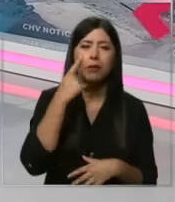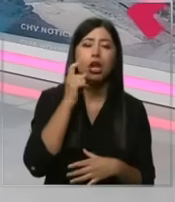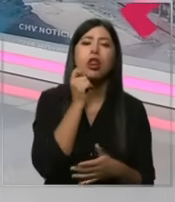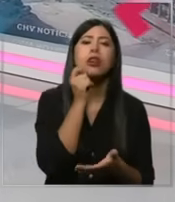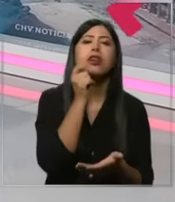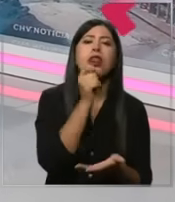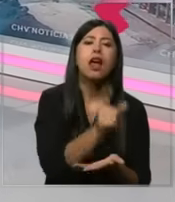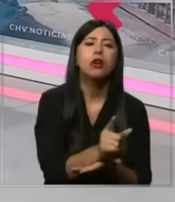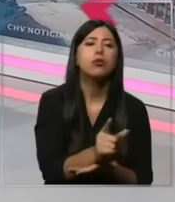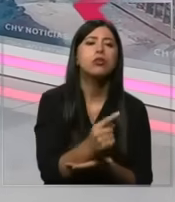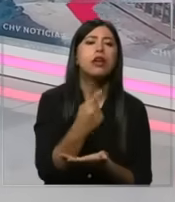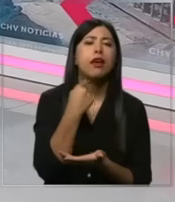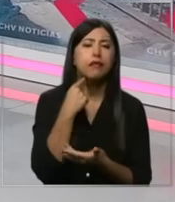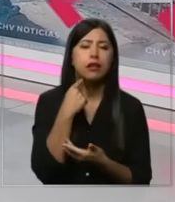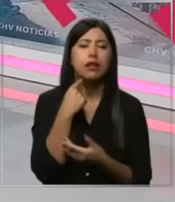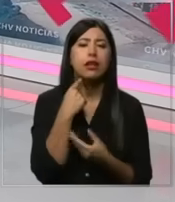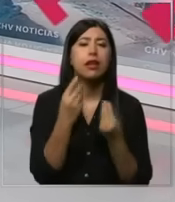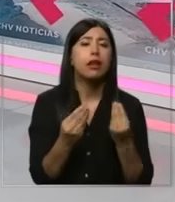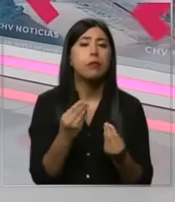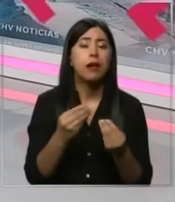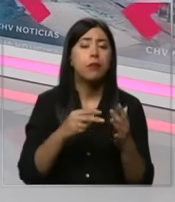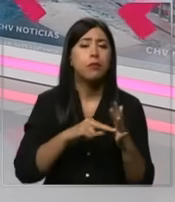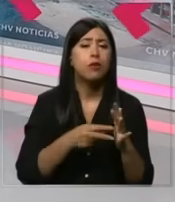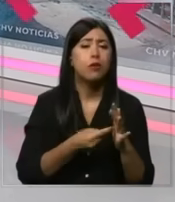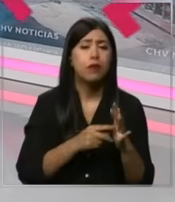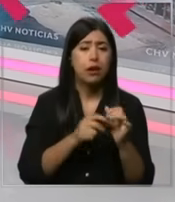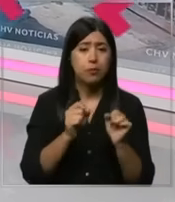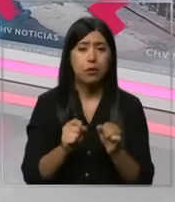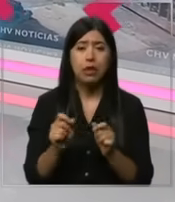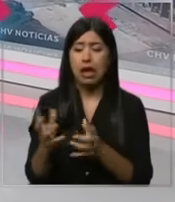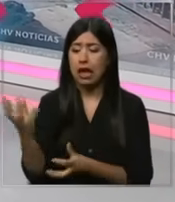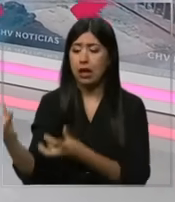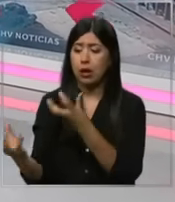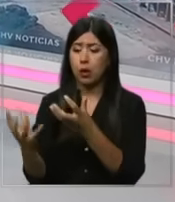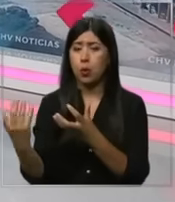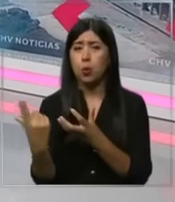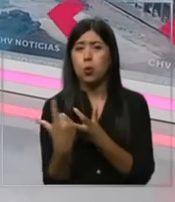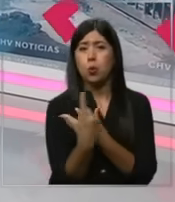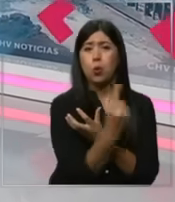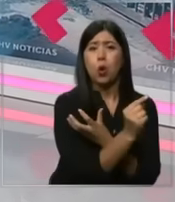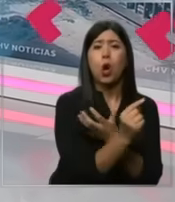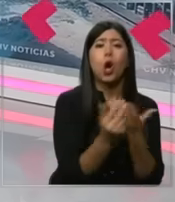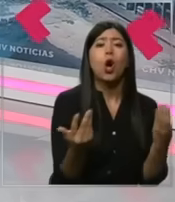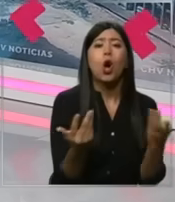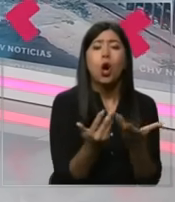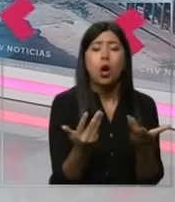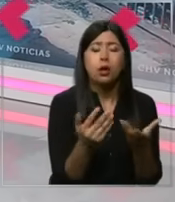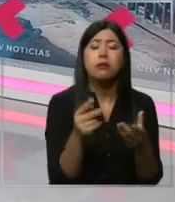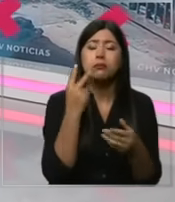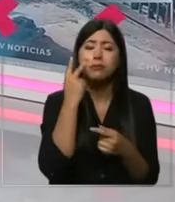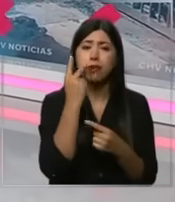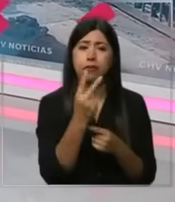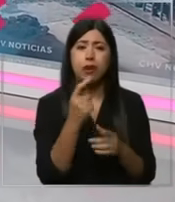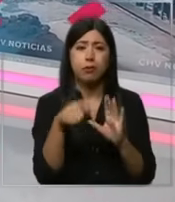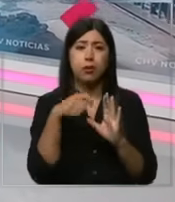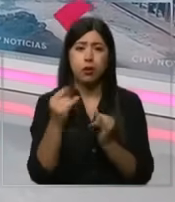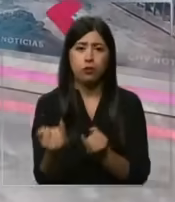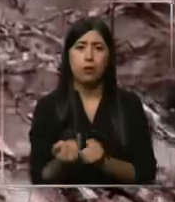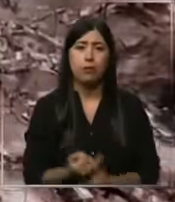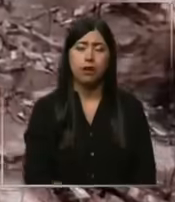que existieron problemas a la hora de querer alejarse de las llamas. ¿Cuáles son los principales cuestionamientos? Lo vemos en la siguiente nota.